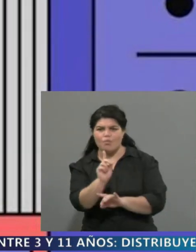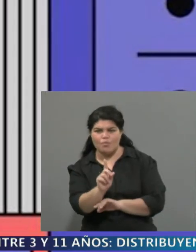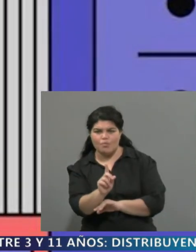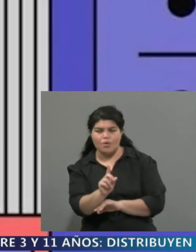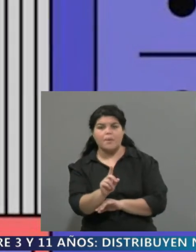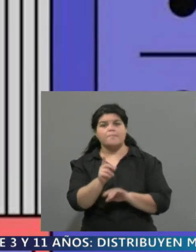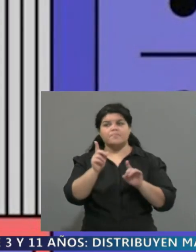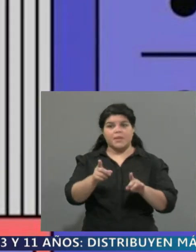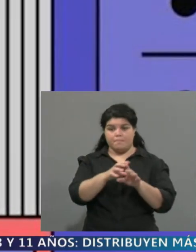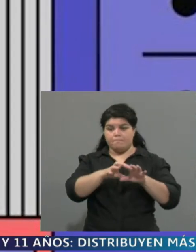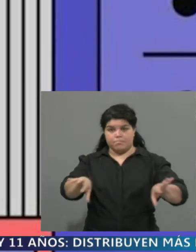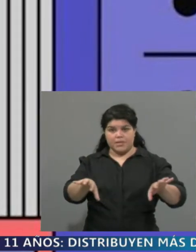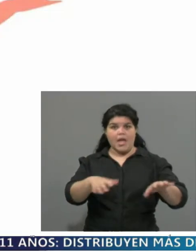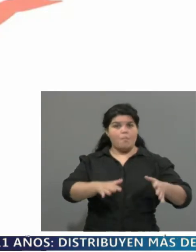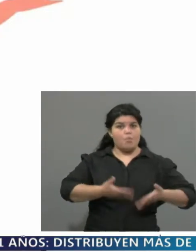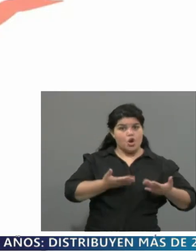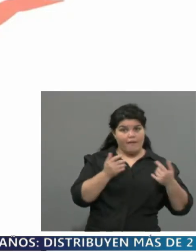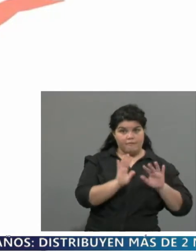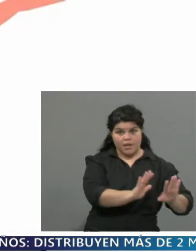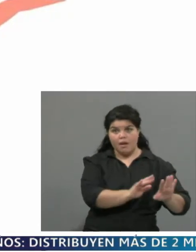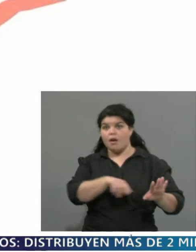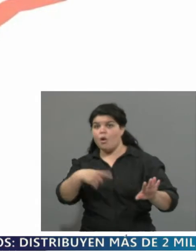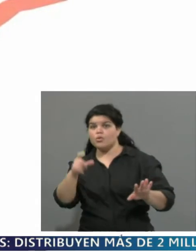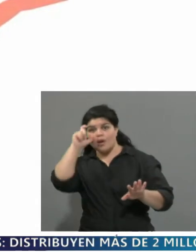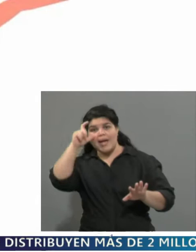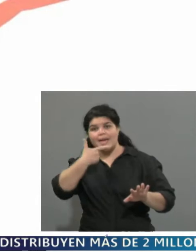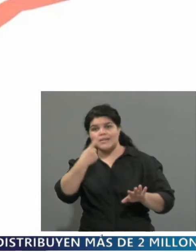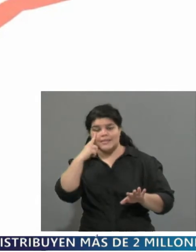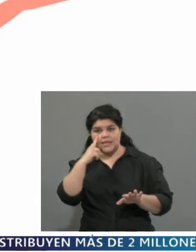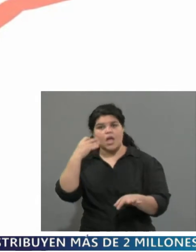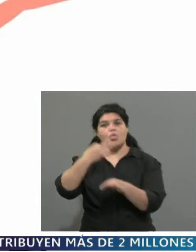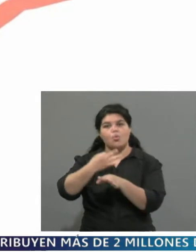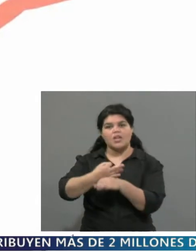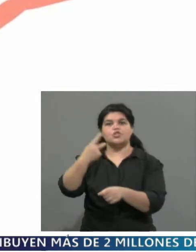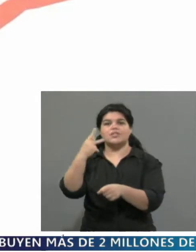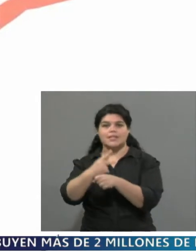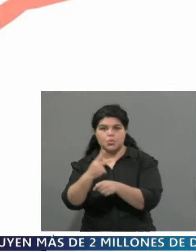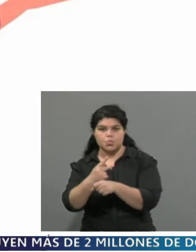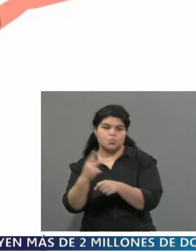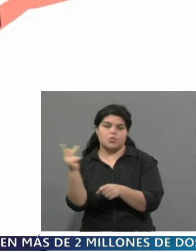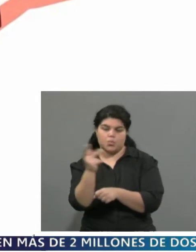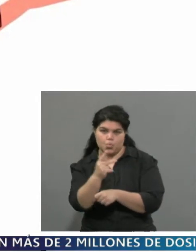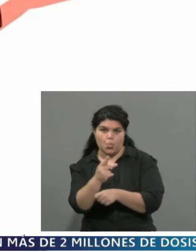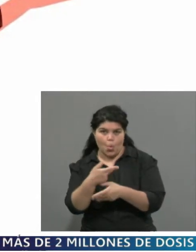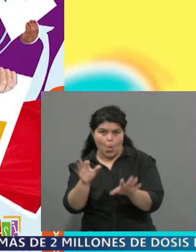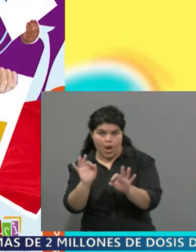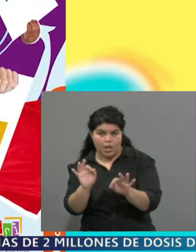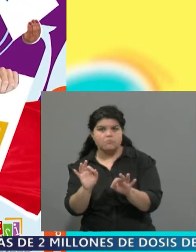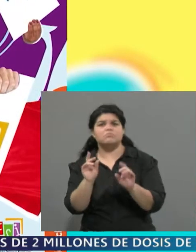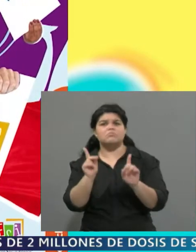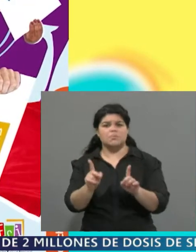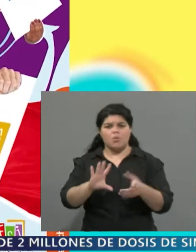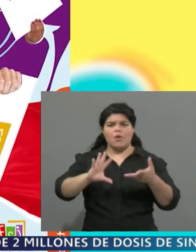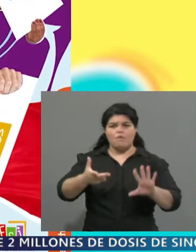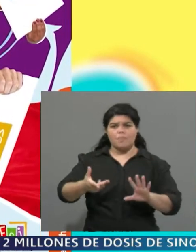La ESI es un espacio sistemático, o sea, se propone como un espacio sistemático de enseñanza y aprendizaje para cuidar el cuerpo y la